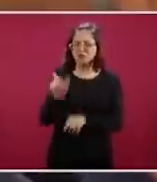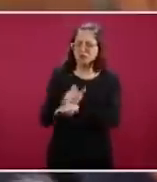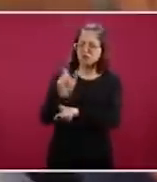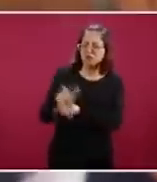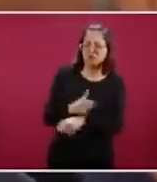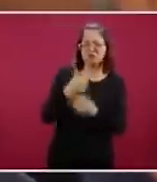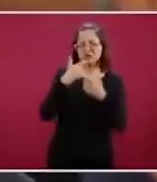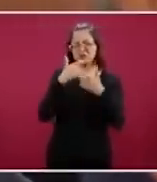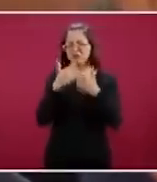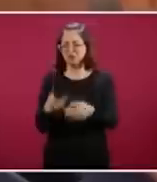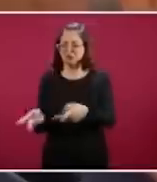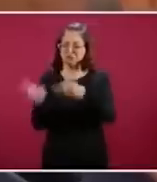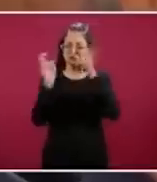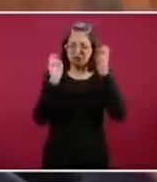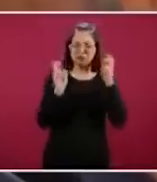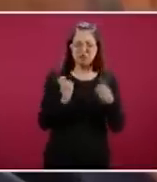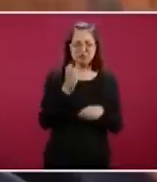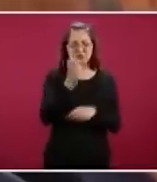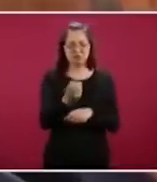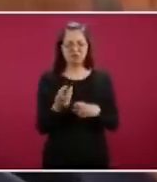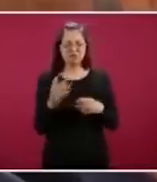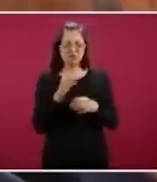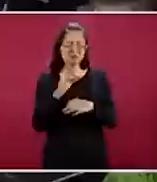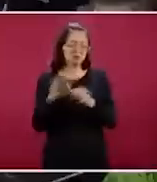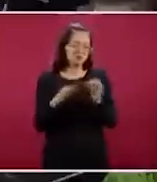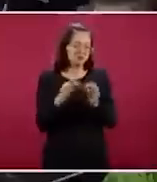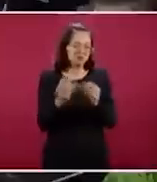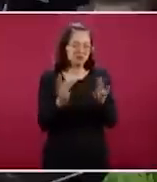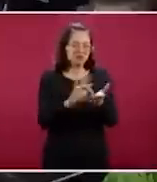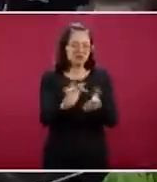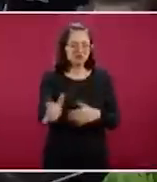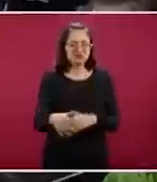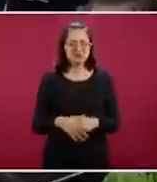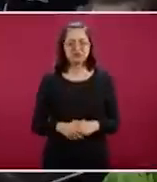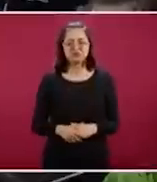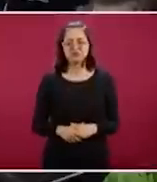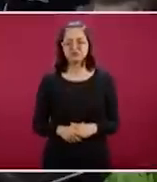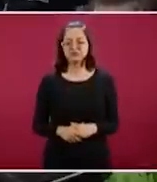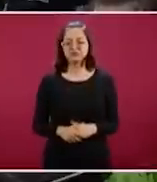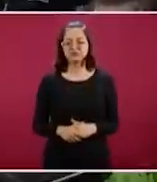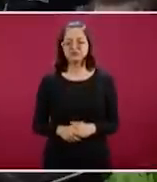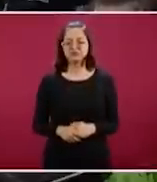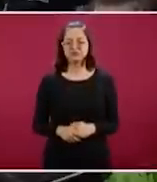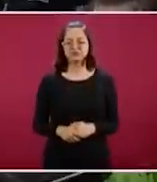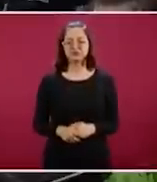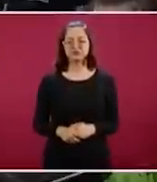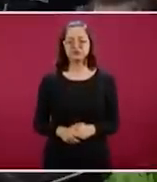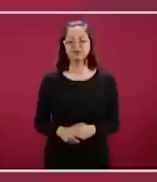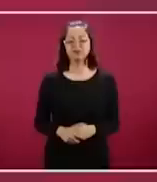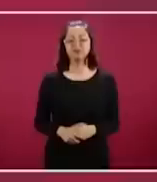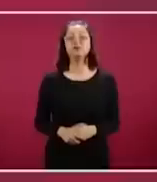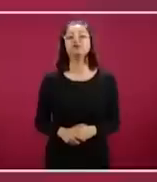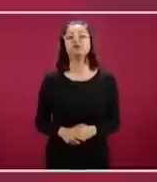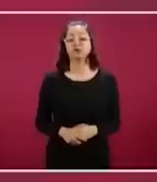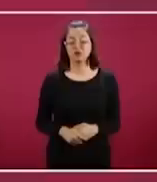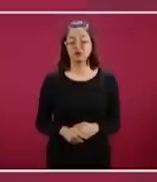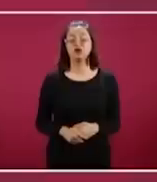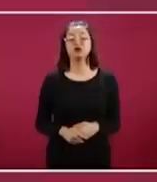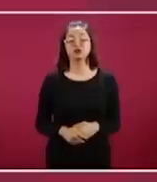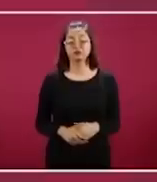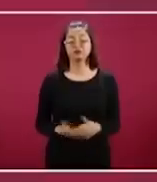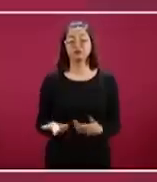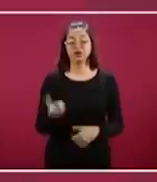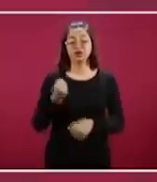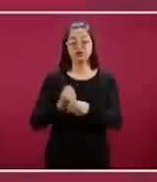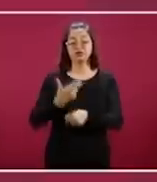toda la ciudadanía y quitándoles los recursos. Eso es todo y muchas gracias. Sí, vamos a pedirle al secretario de Agricultura y de